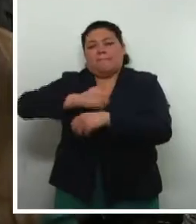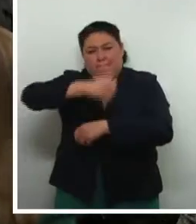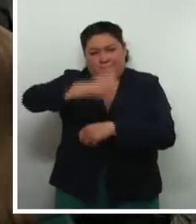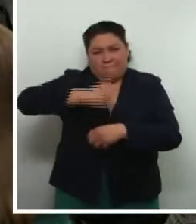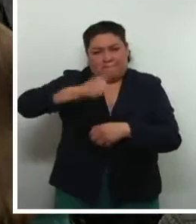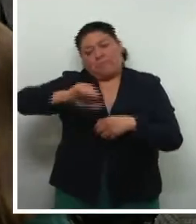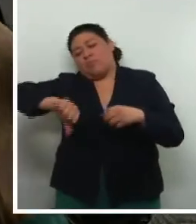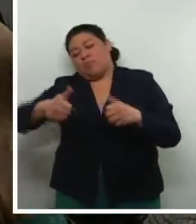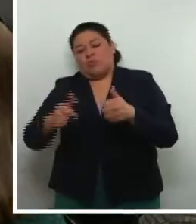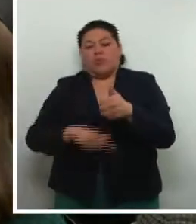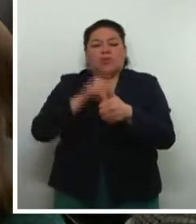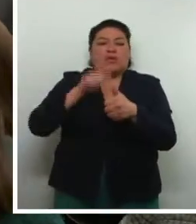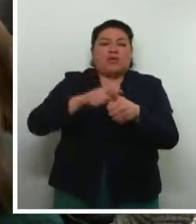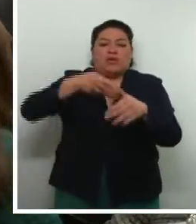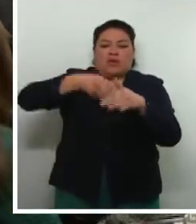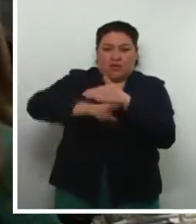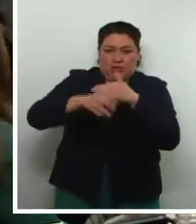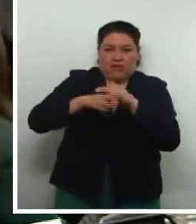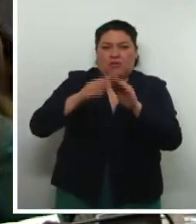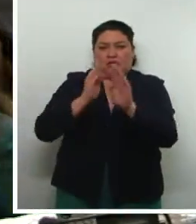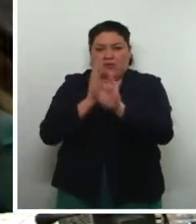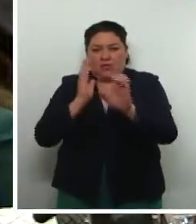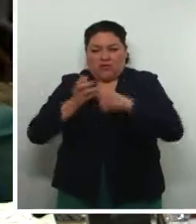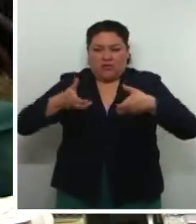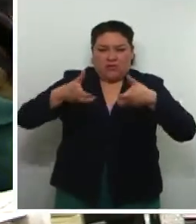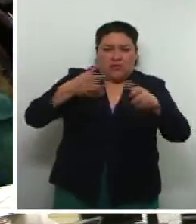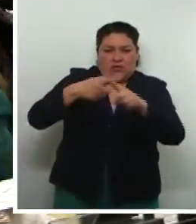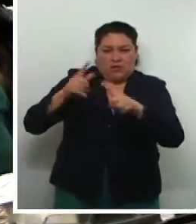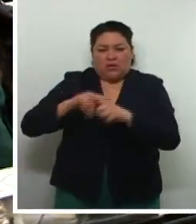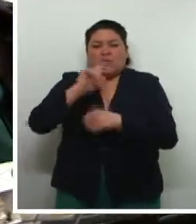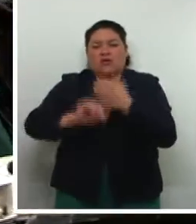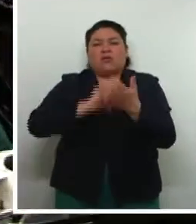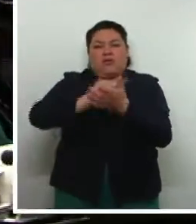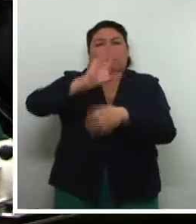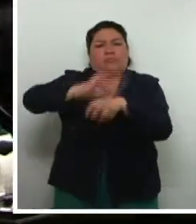zonas, vialidades y horarios fijados por la ley.